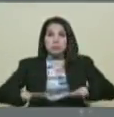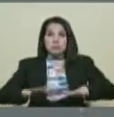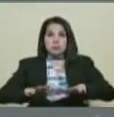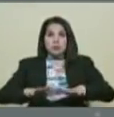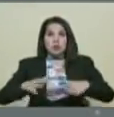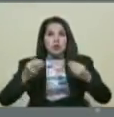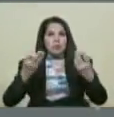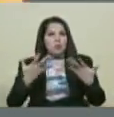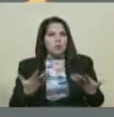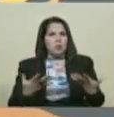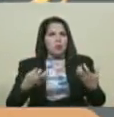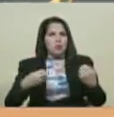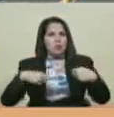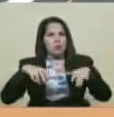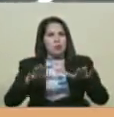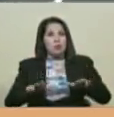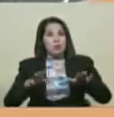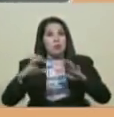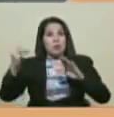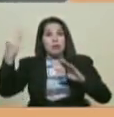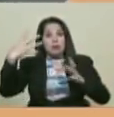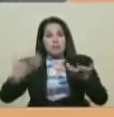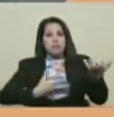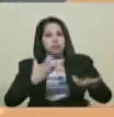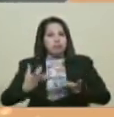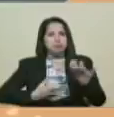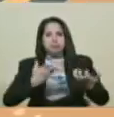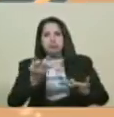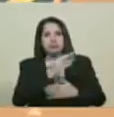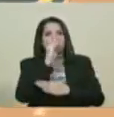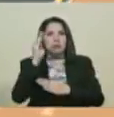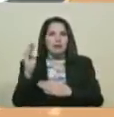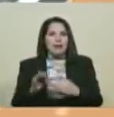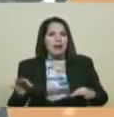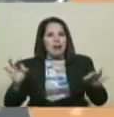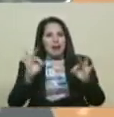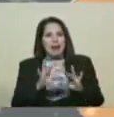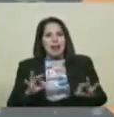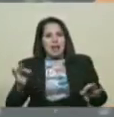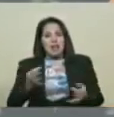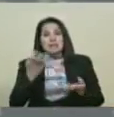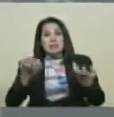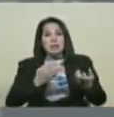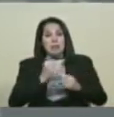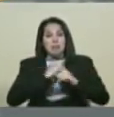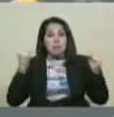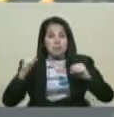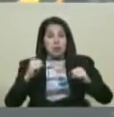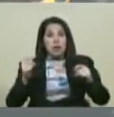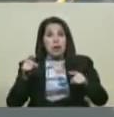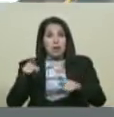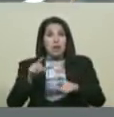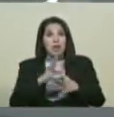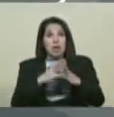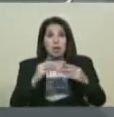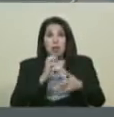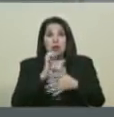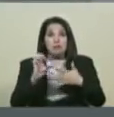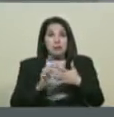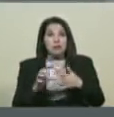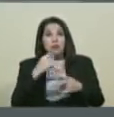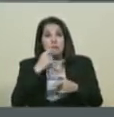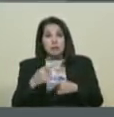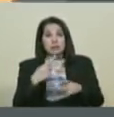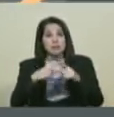Motivo por el cual, cuando se creara el punto caliente, no hubiera protección de las líneas y se creara la explosión. Todos estos elementos entonces presumen y